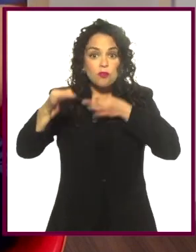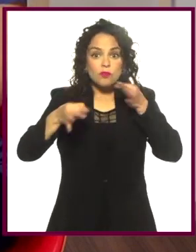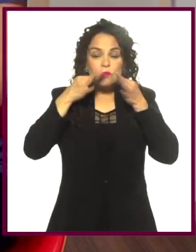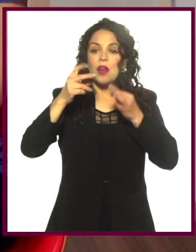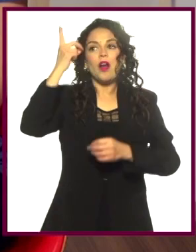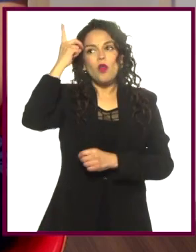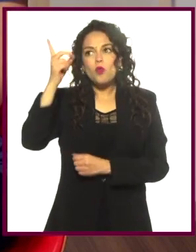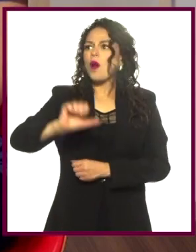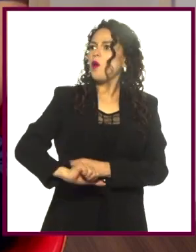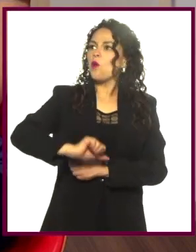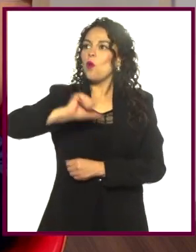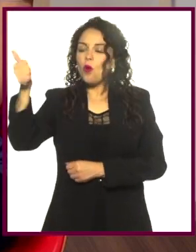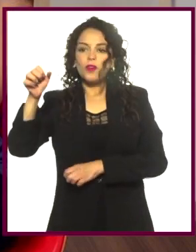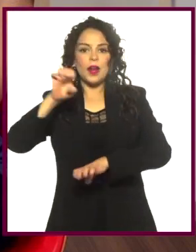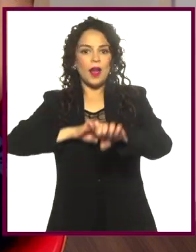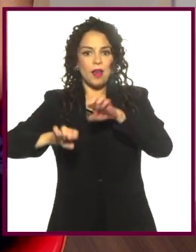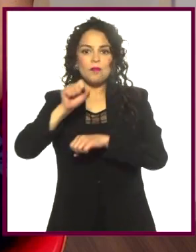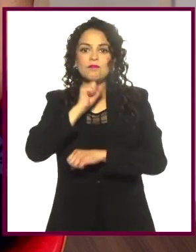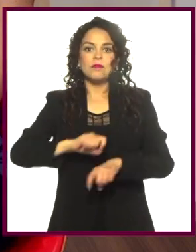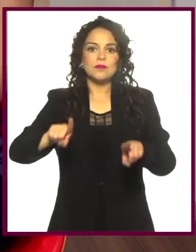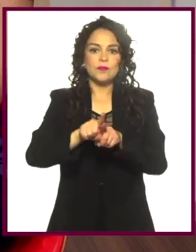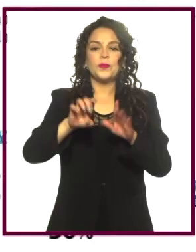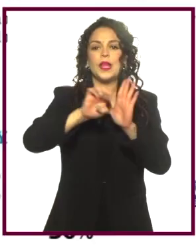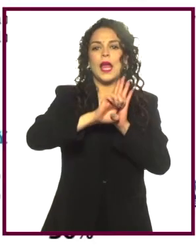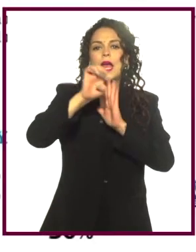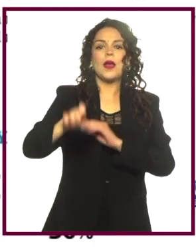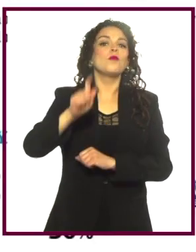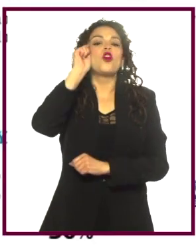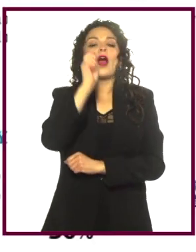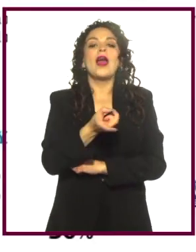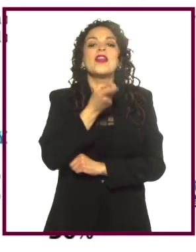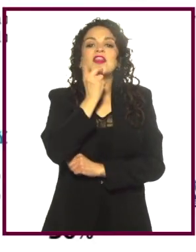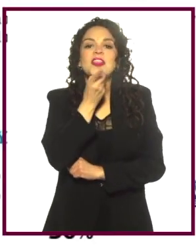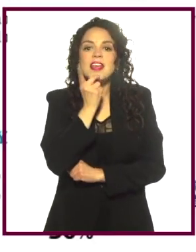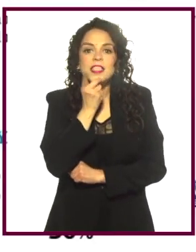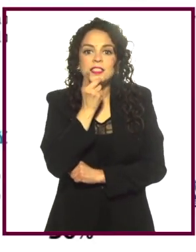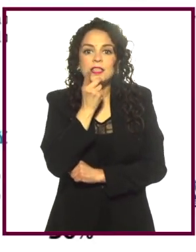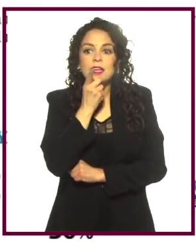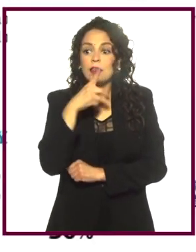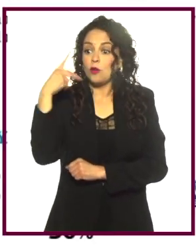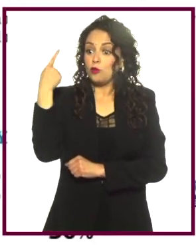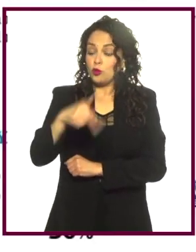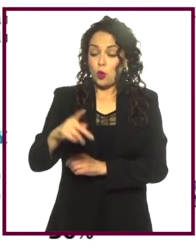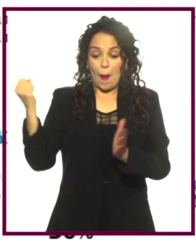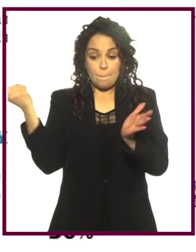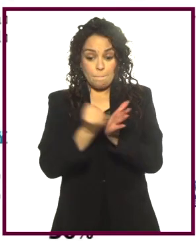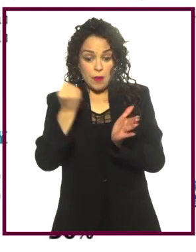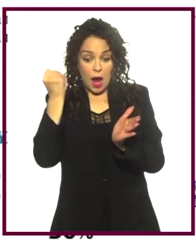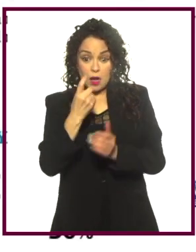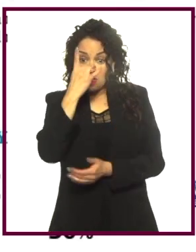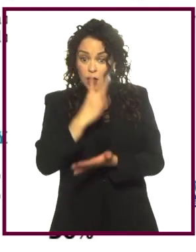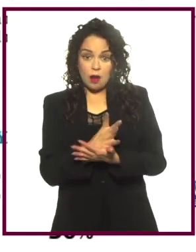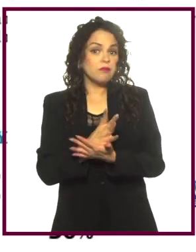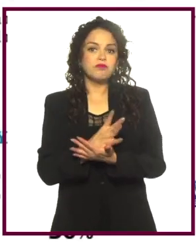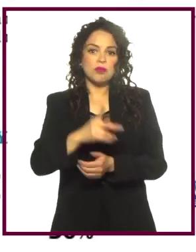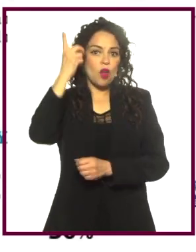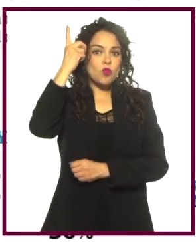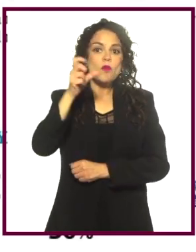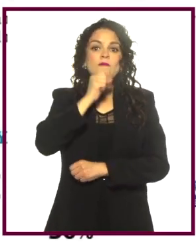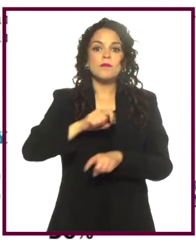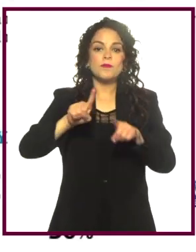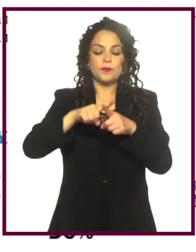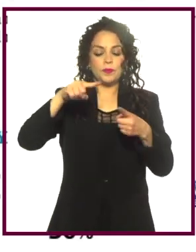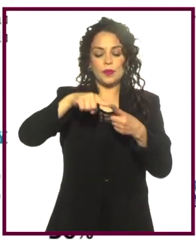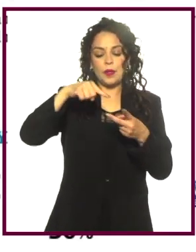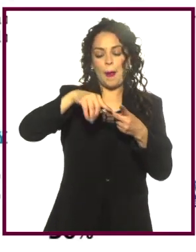dueños de otras empresas. Tomemos el ejemplo de Disney, que no solo posee su marca, también es dueña de